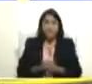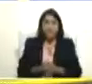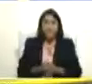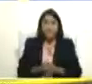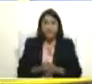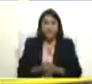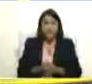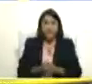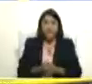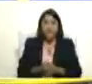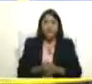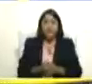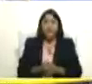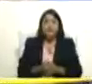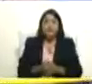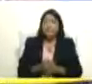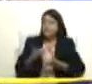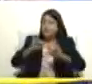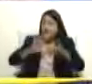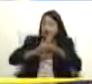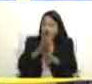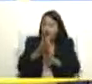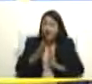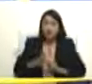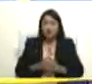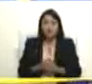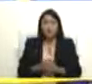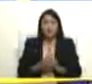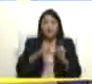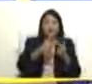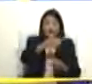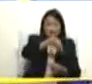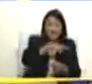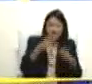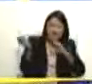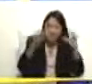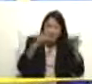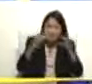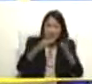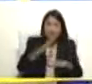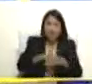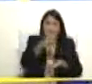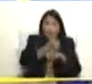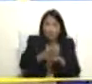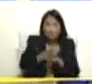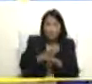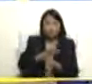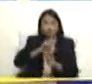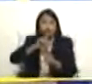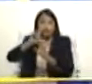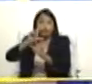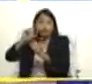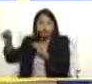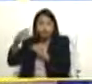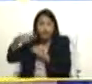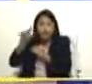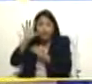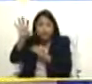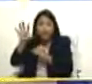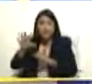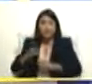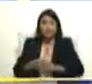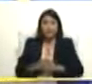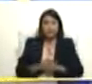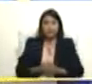los golpistas, casi todos están en el exterior ahora. Los que promovieron el odio, la división, la violencia,